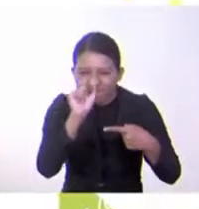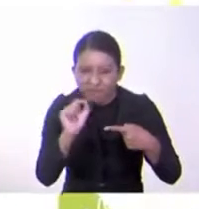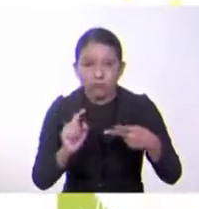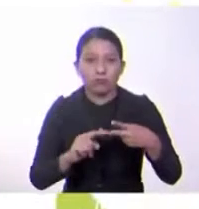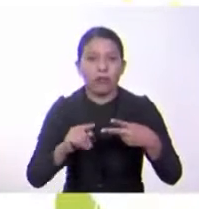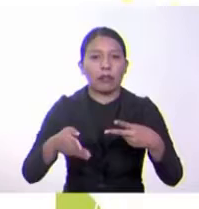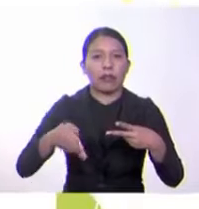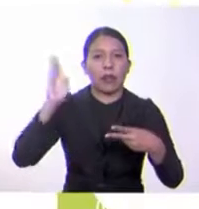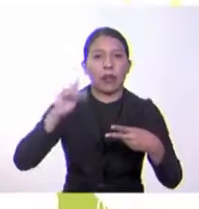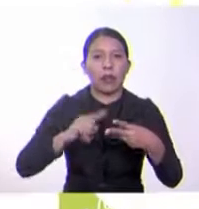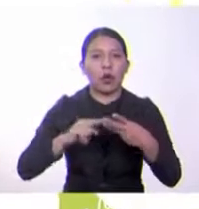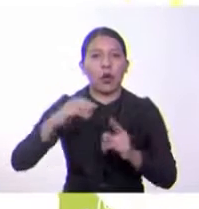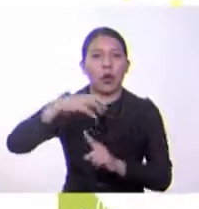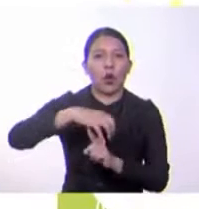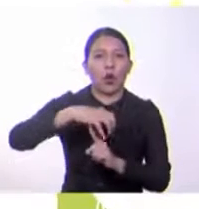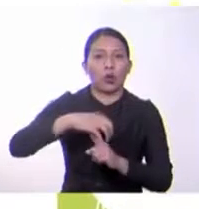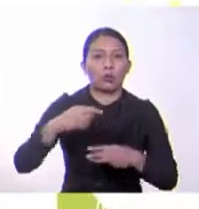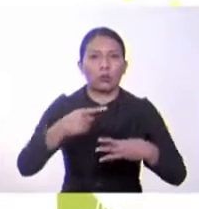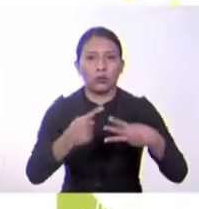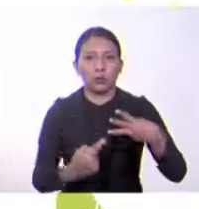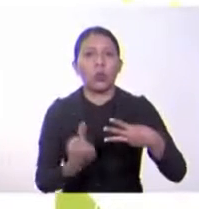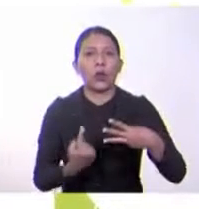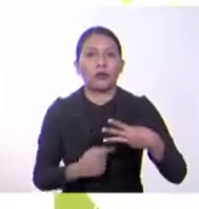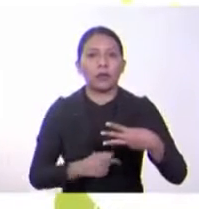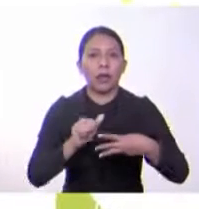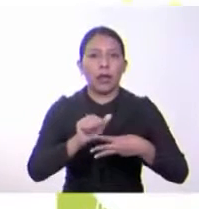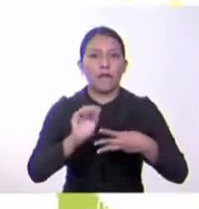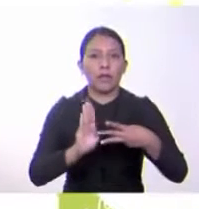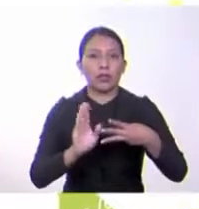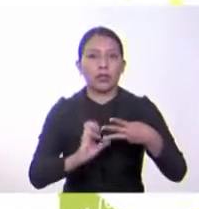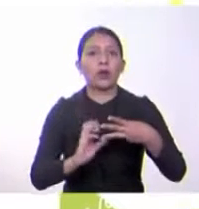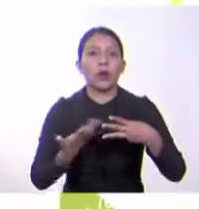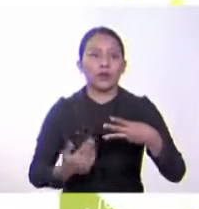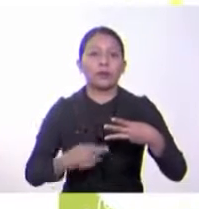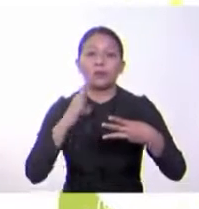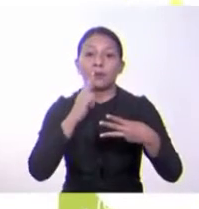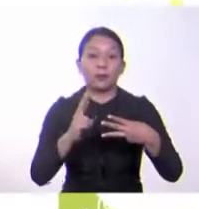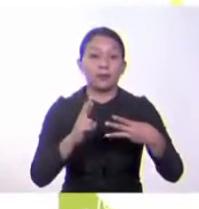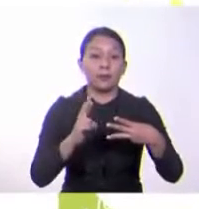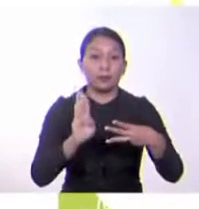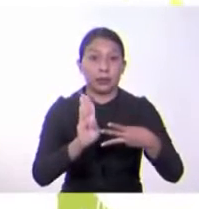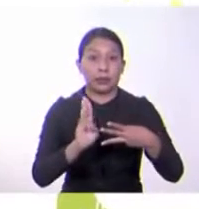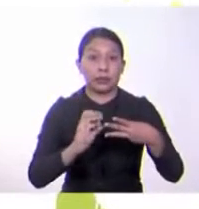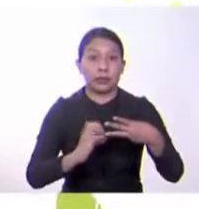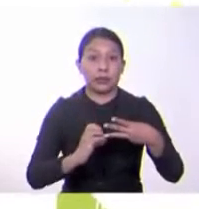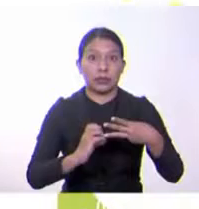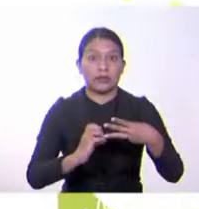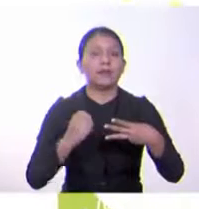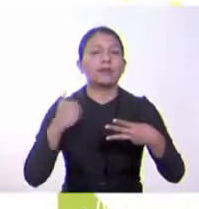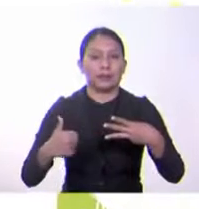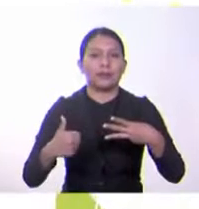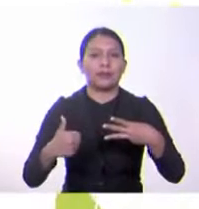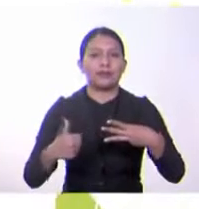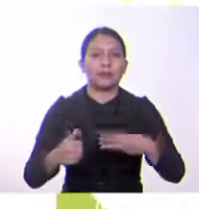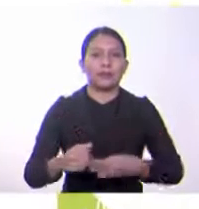C. Hongos. Si respondiste B y C, estás en lo